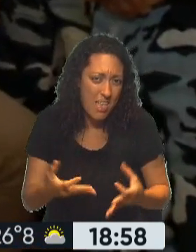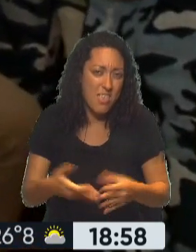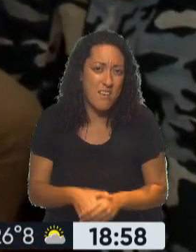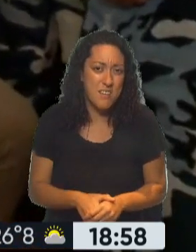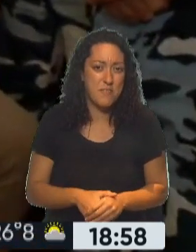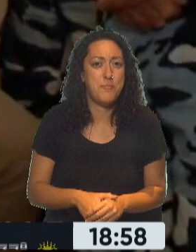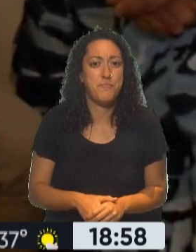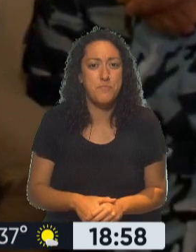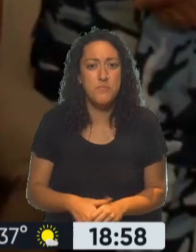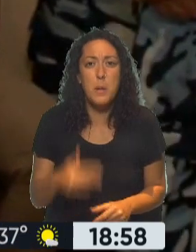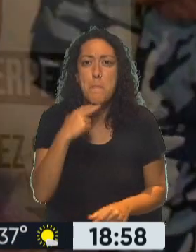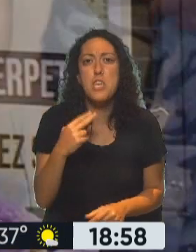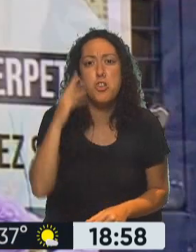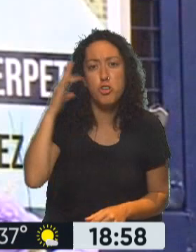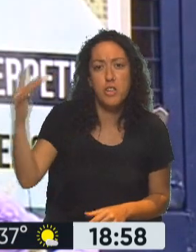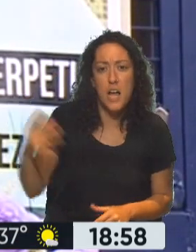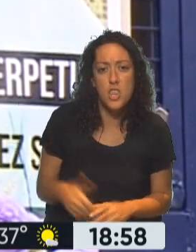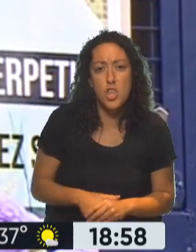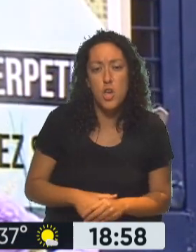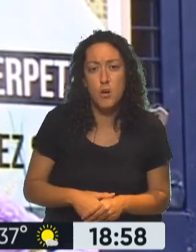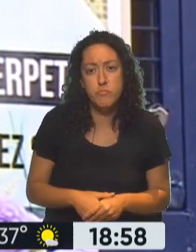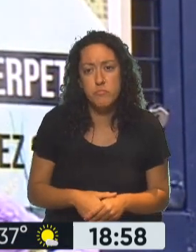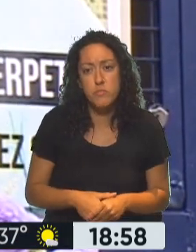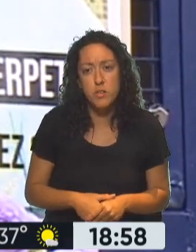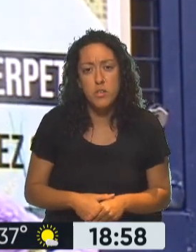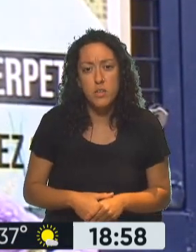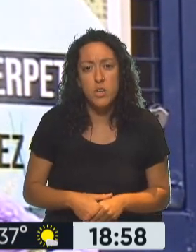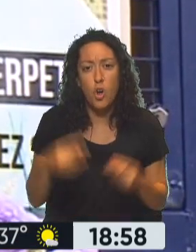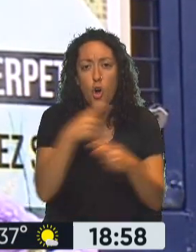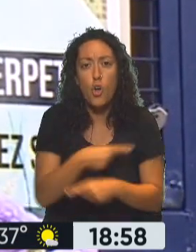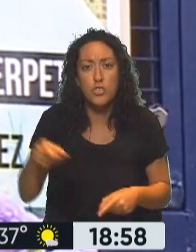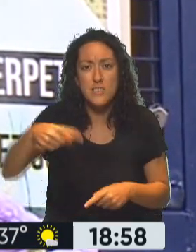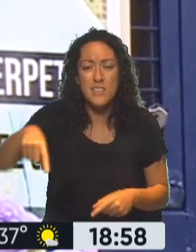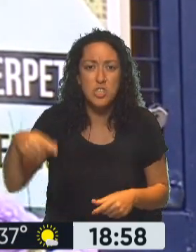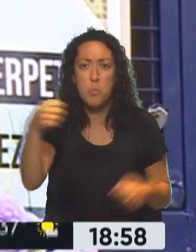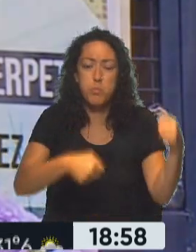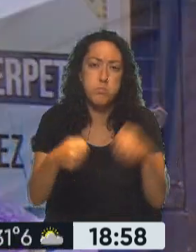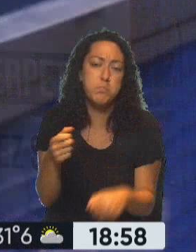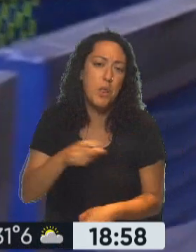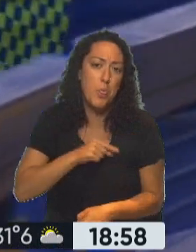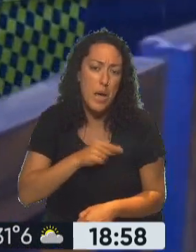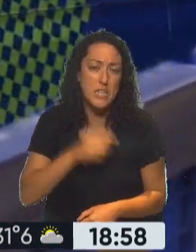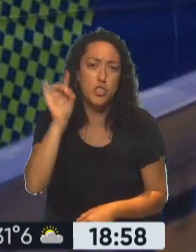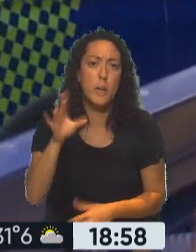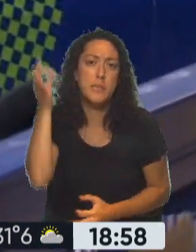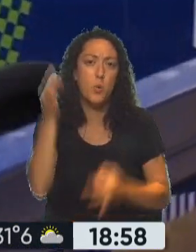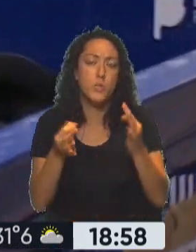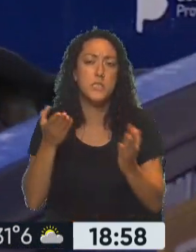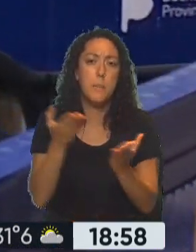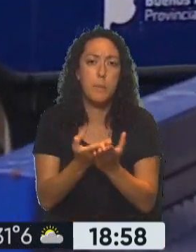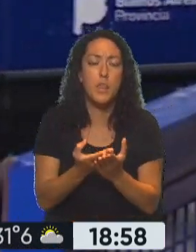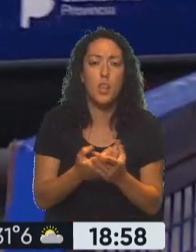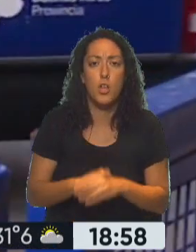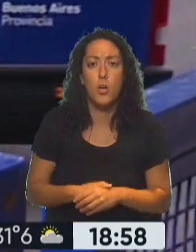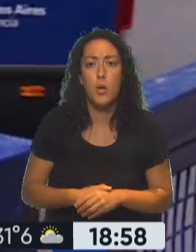Extraño muchísimo a mi hijo y me duele en el alma todo lo que le hicieron. Solo pido justicia por Fernando, porque